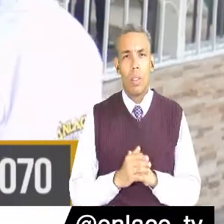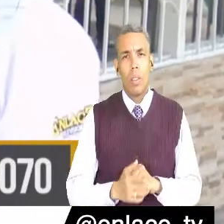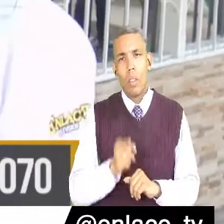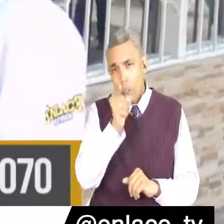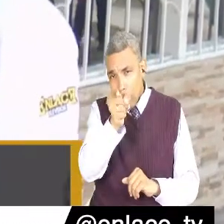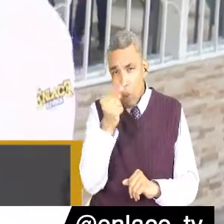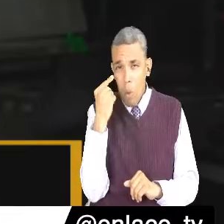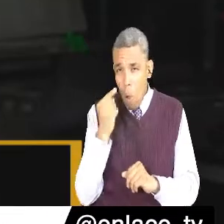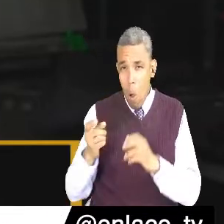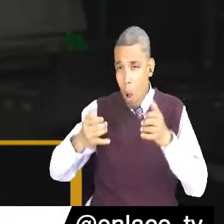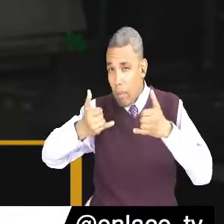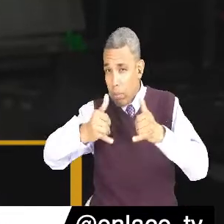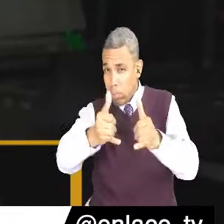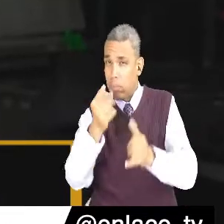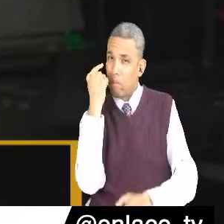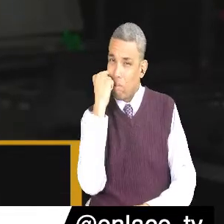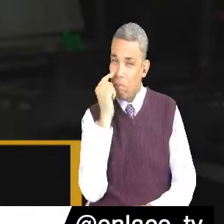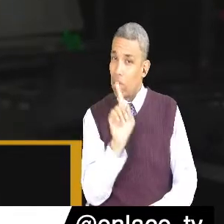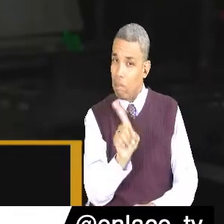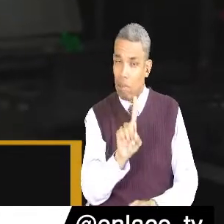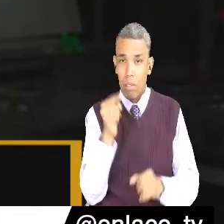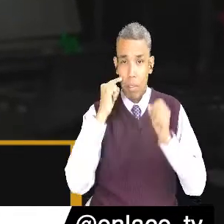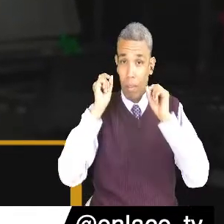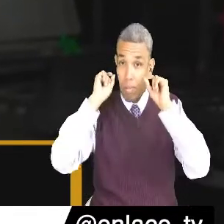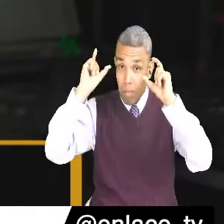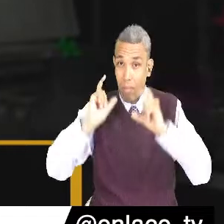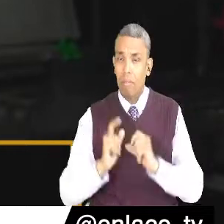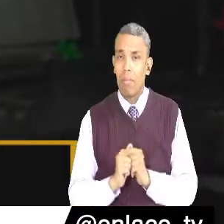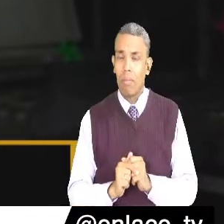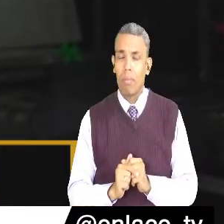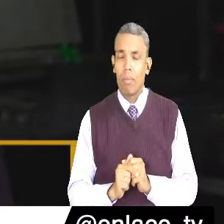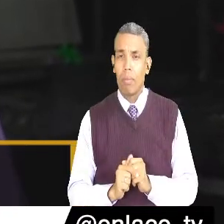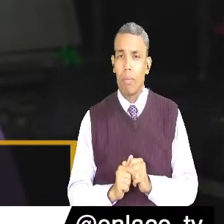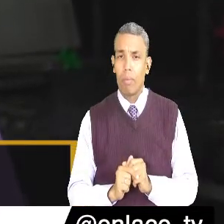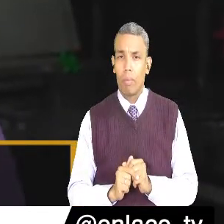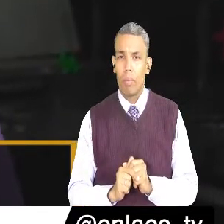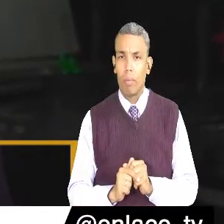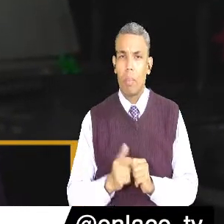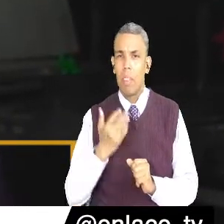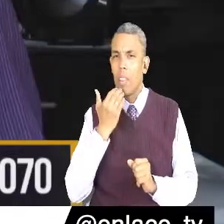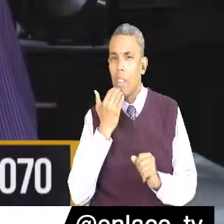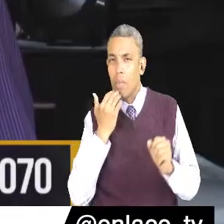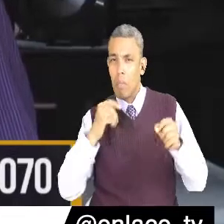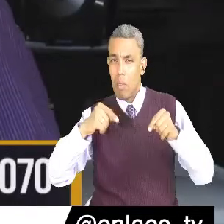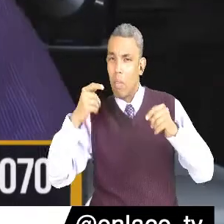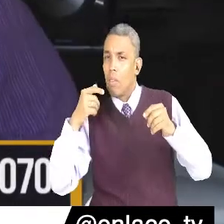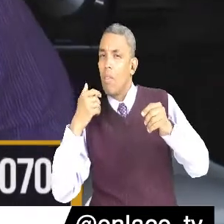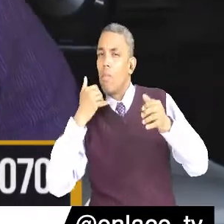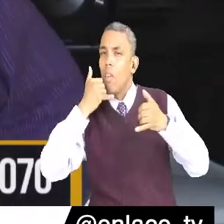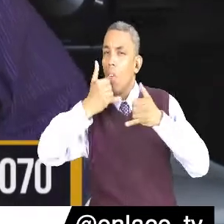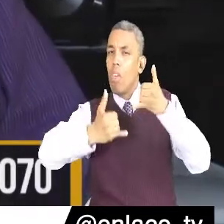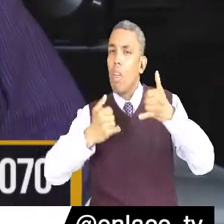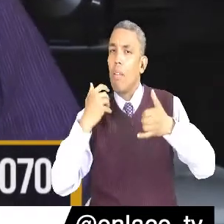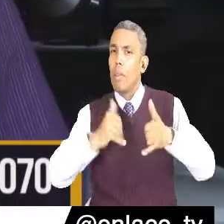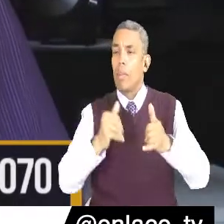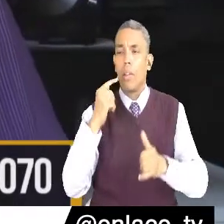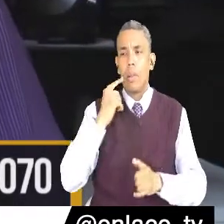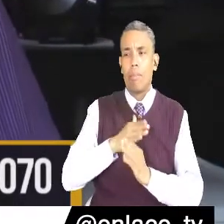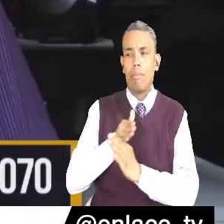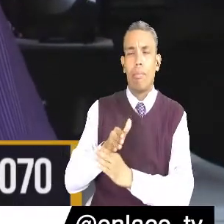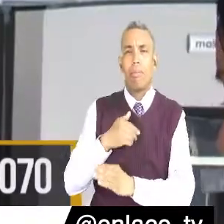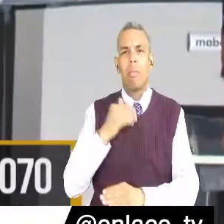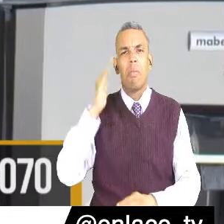esta estafa. Yo les recomiendo a la ciudadanía que se cuide de esas llamadas de esos delincuentes así. Las autoridades ya investigan